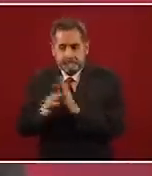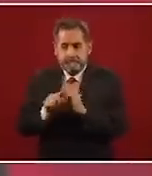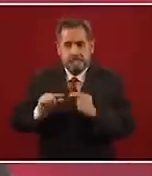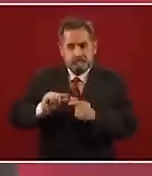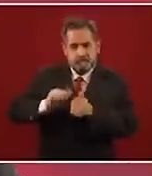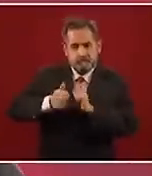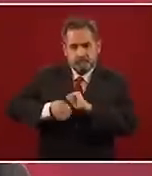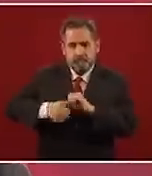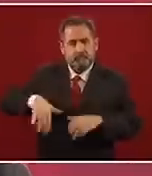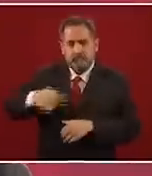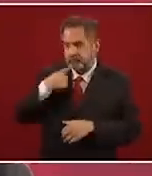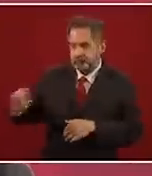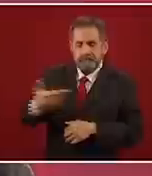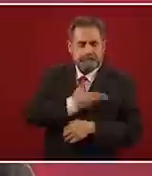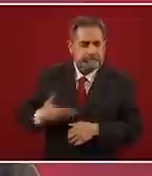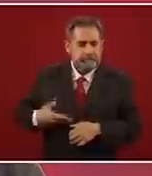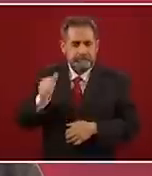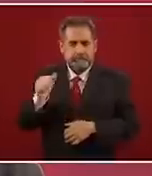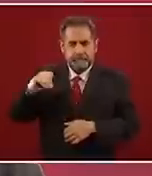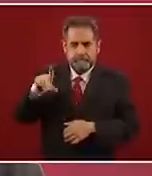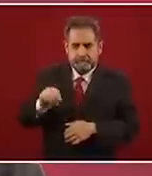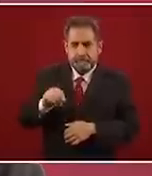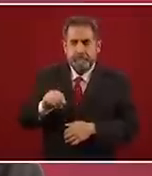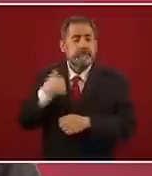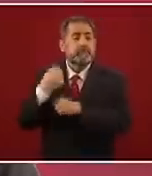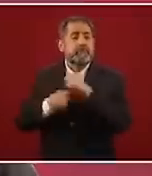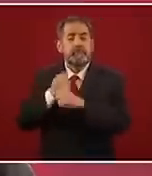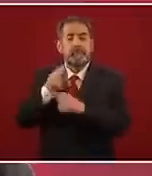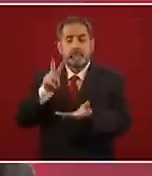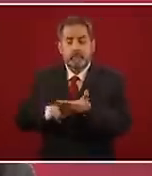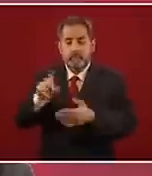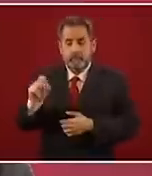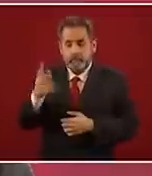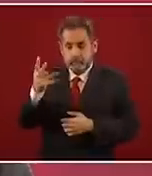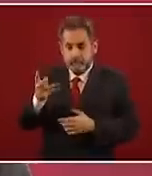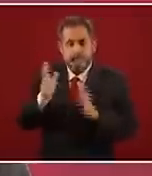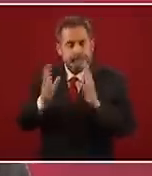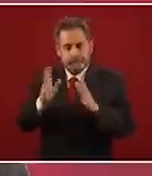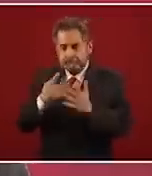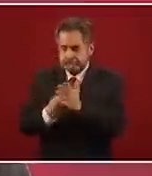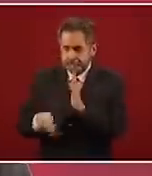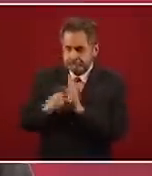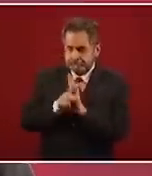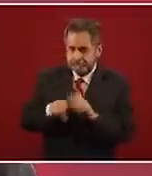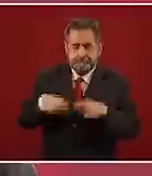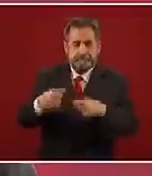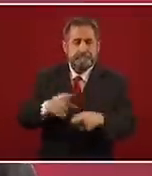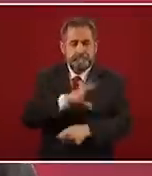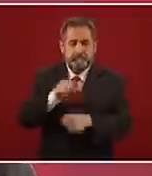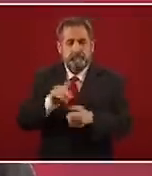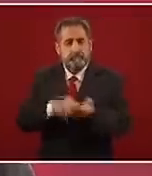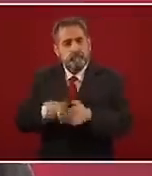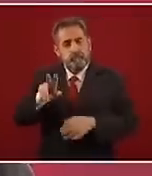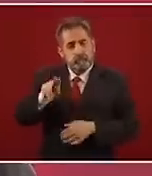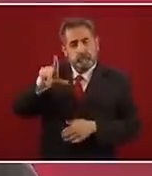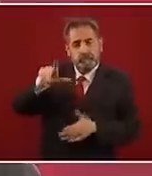como ha dicho el señor presidente Andrés Manuel López Obrador. Al 2024 vamos a basificar alrededor de 87